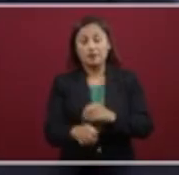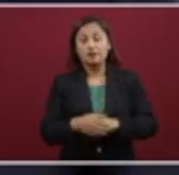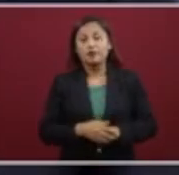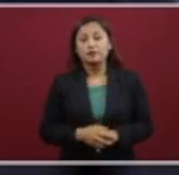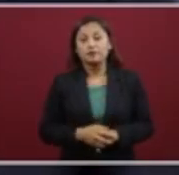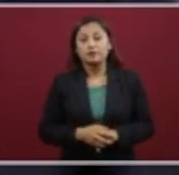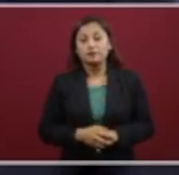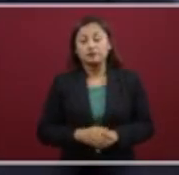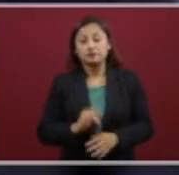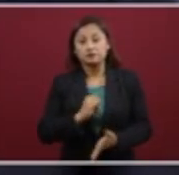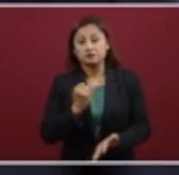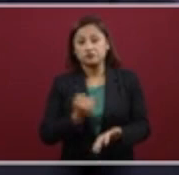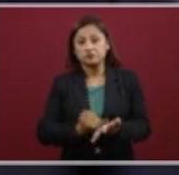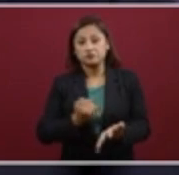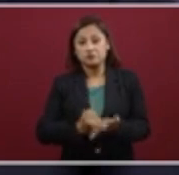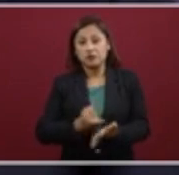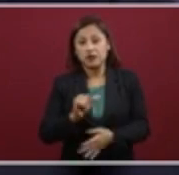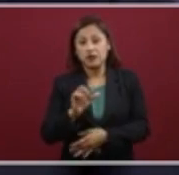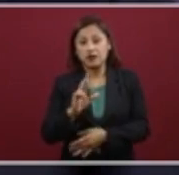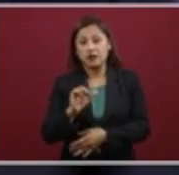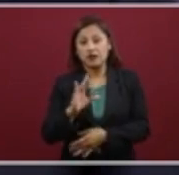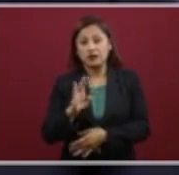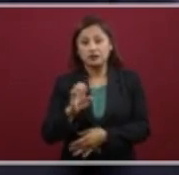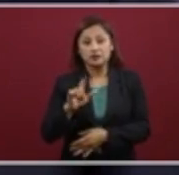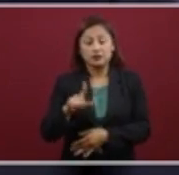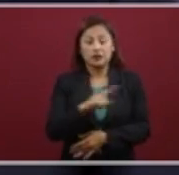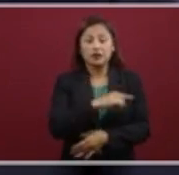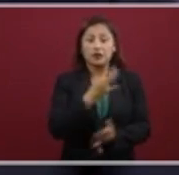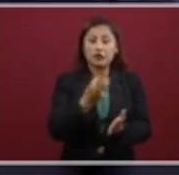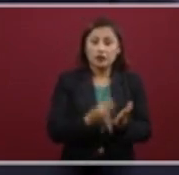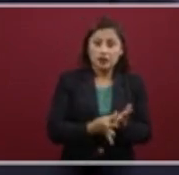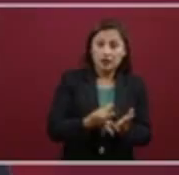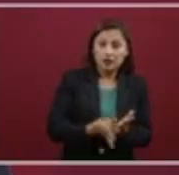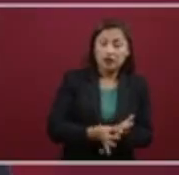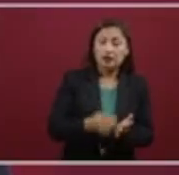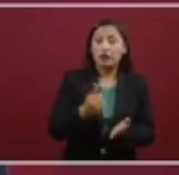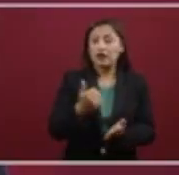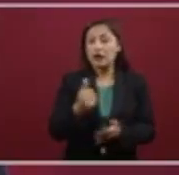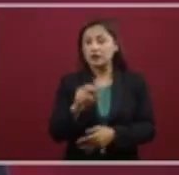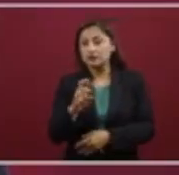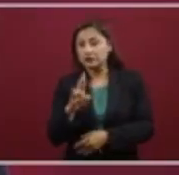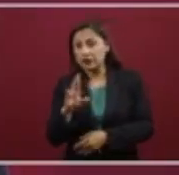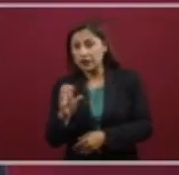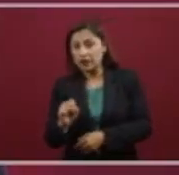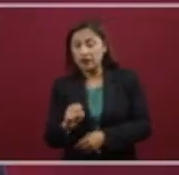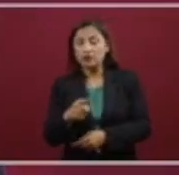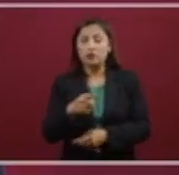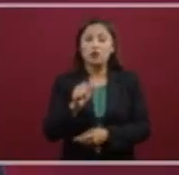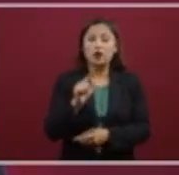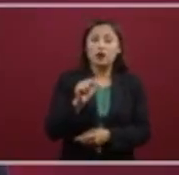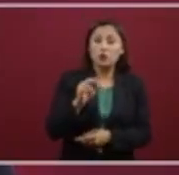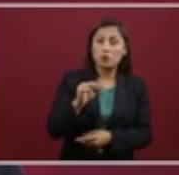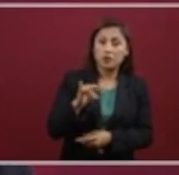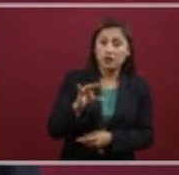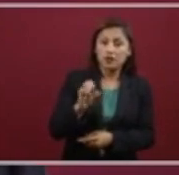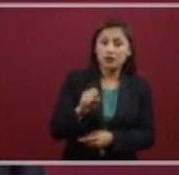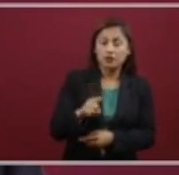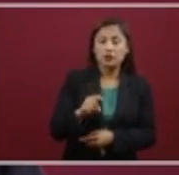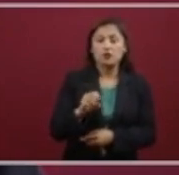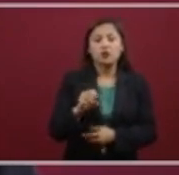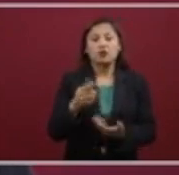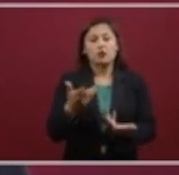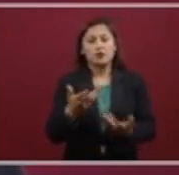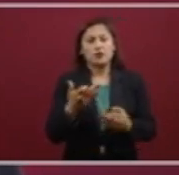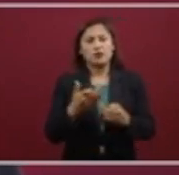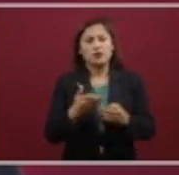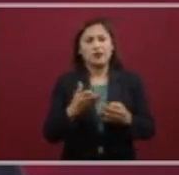el arancel al acero, al aluminio, en plena guerra comercial. No